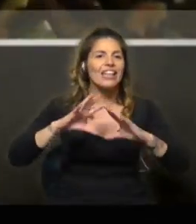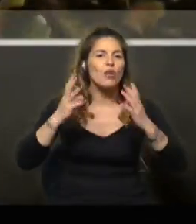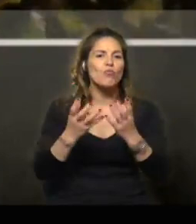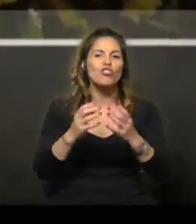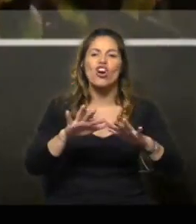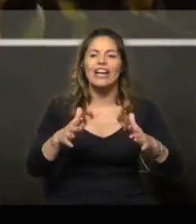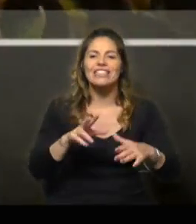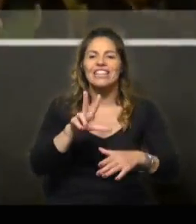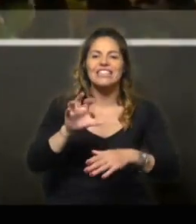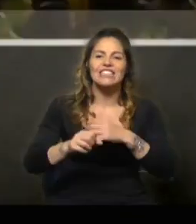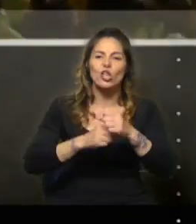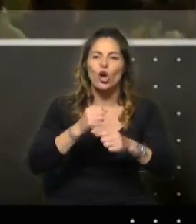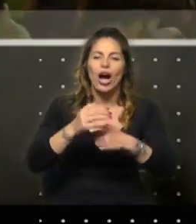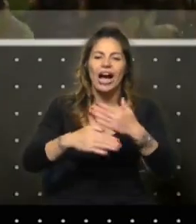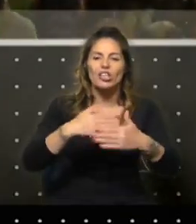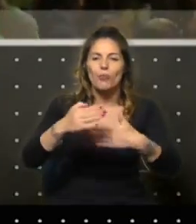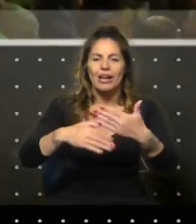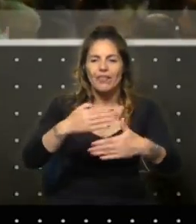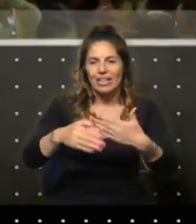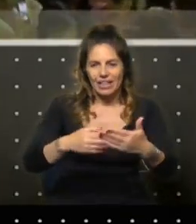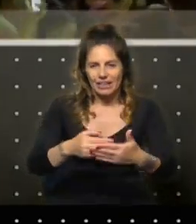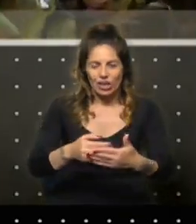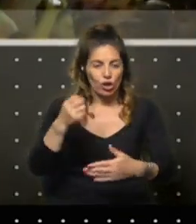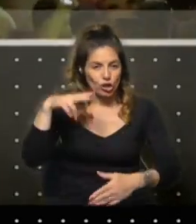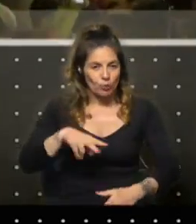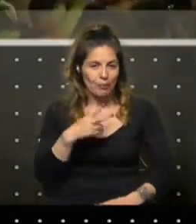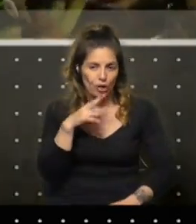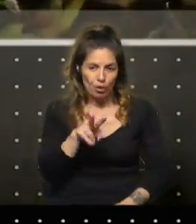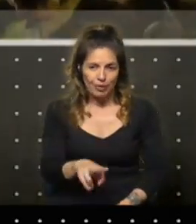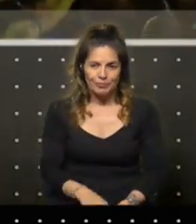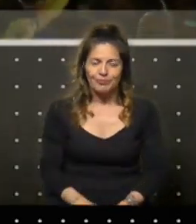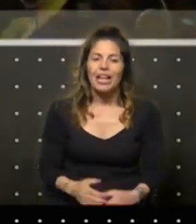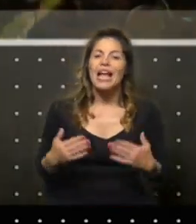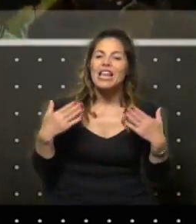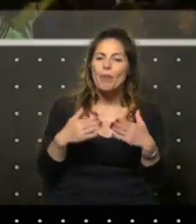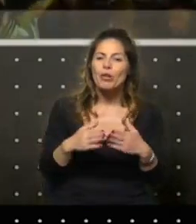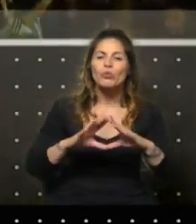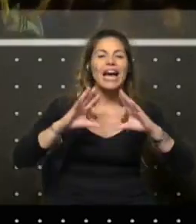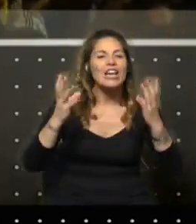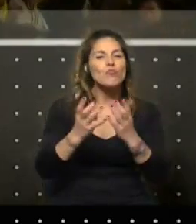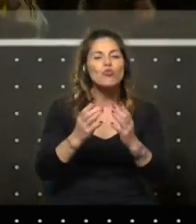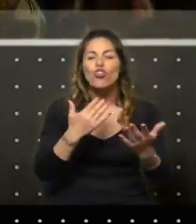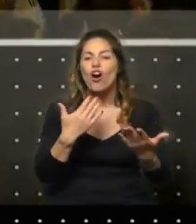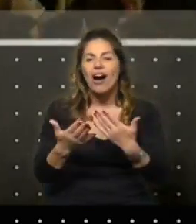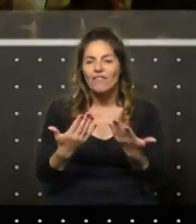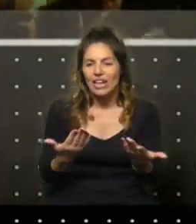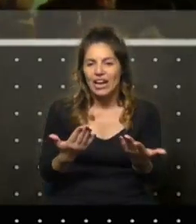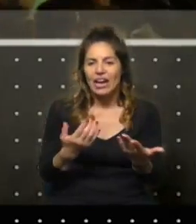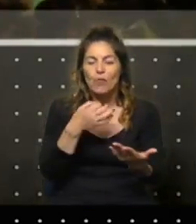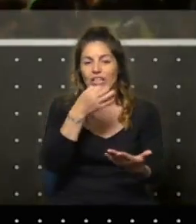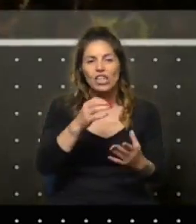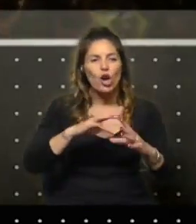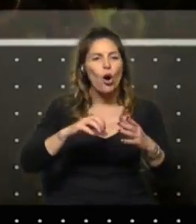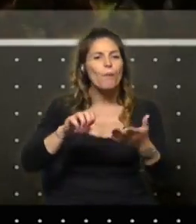sería en 35 años capaz con estos planes que tiene milei verdad cómo lo vieron sí la pregunta es en A qué mundo se refiere porque él dijo a los